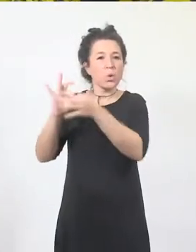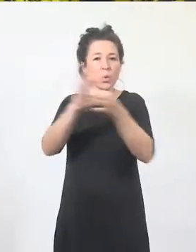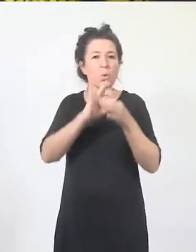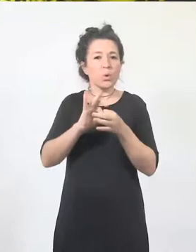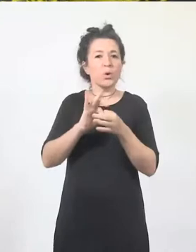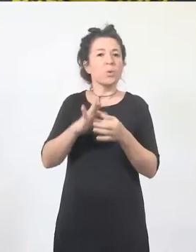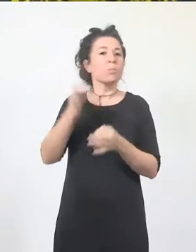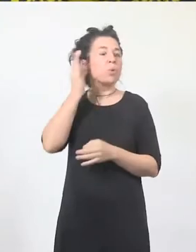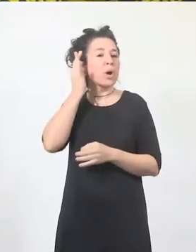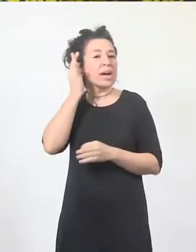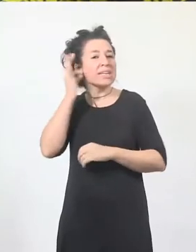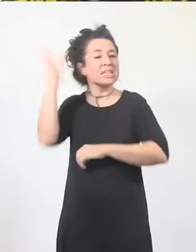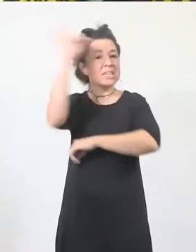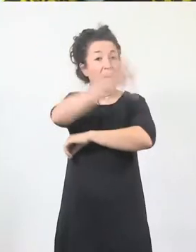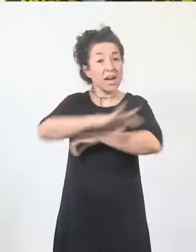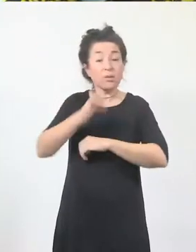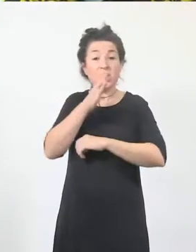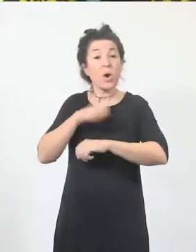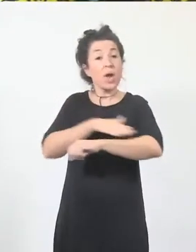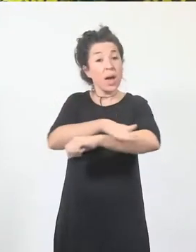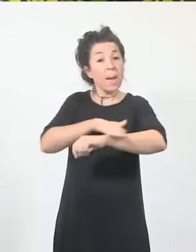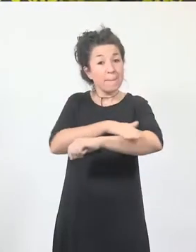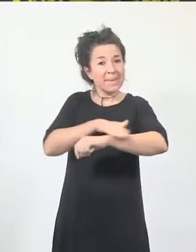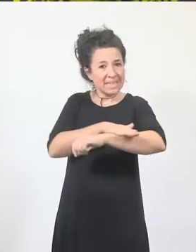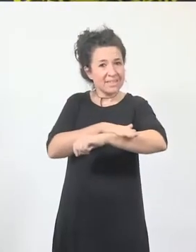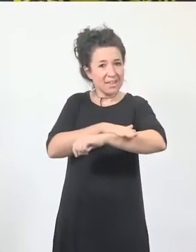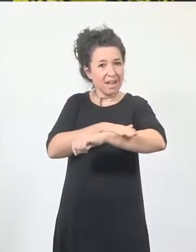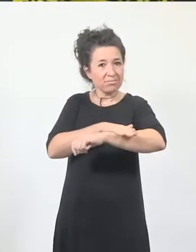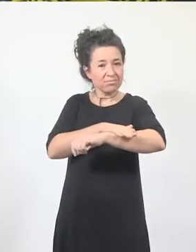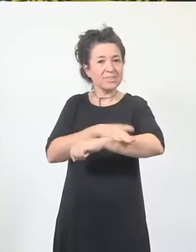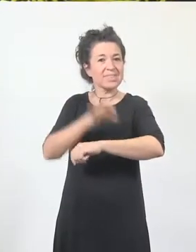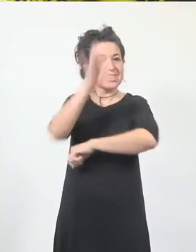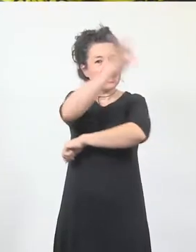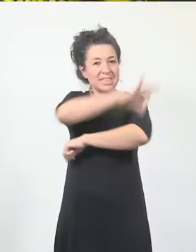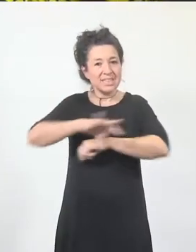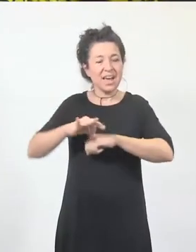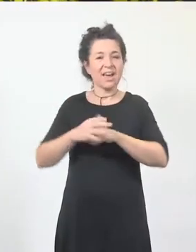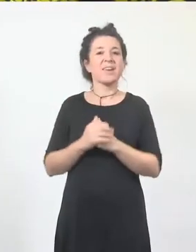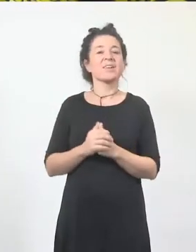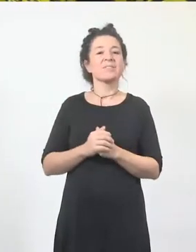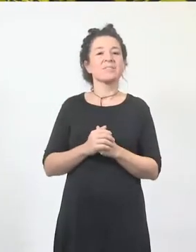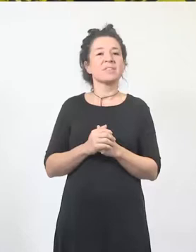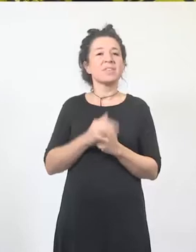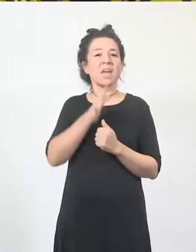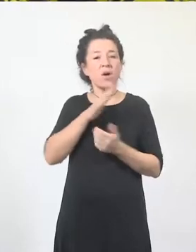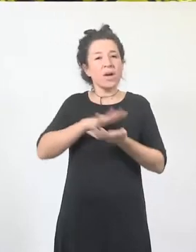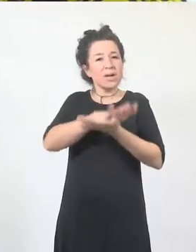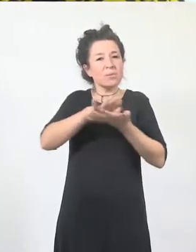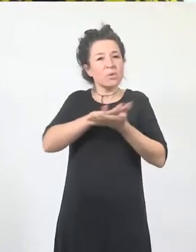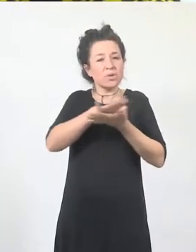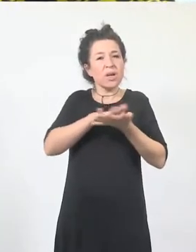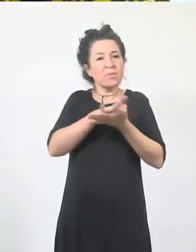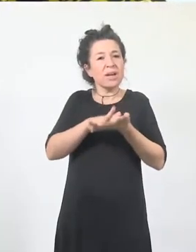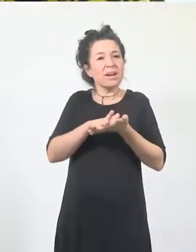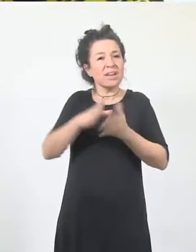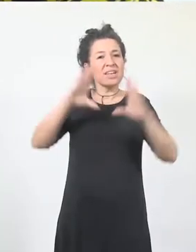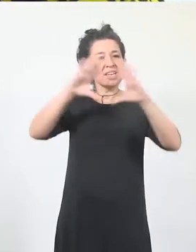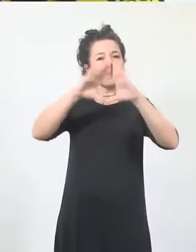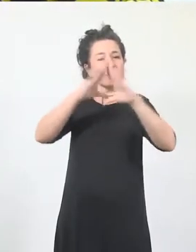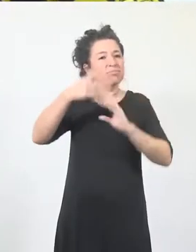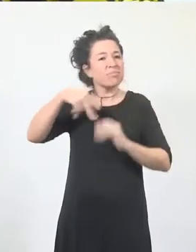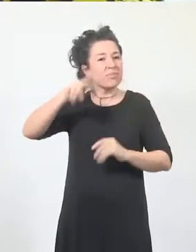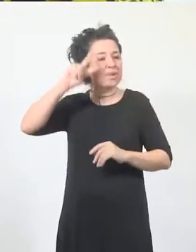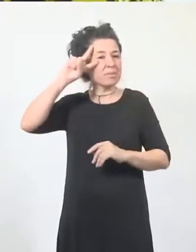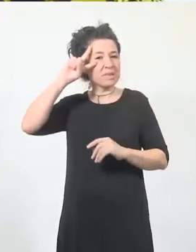de Cooperación del Gobierno de la República Árabe Saharaui Democrática, y charlaremos con ella sobre la experiencia del